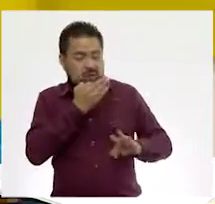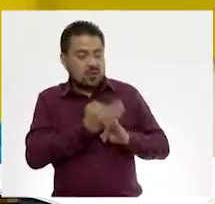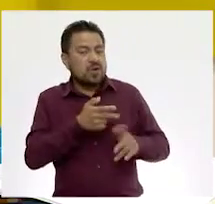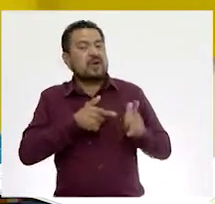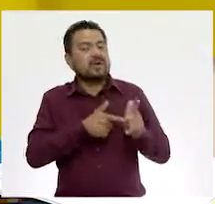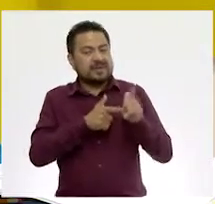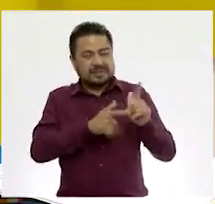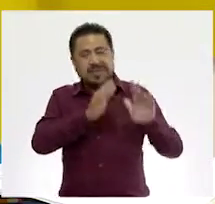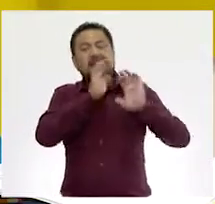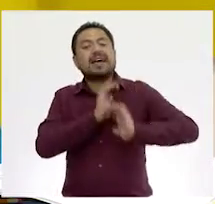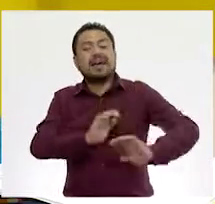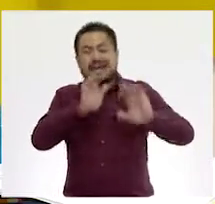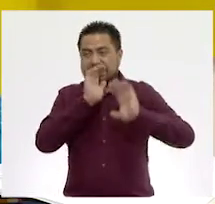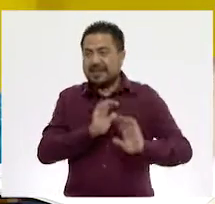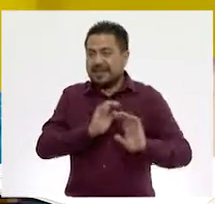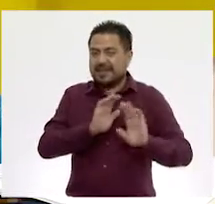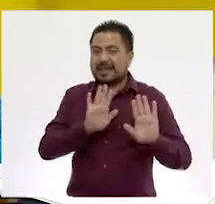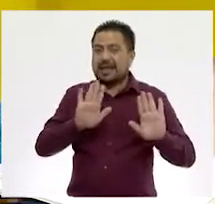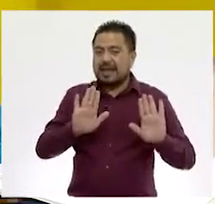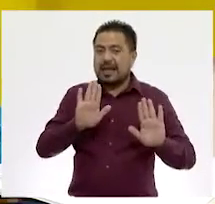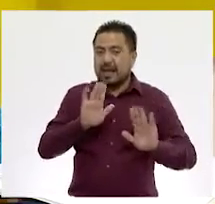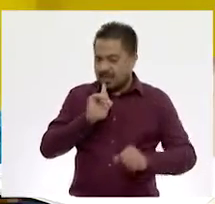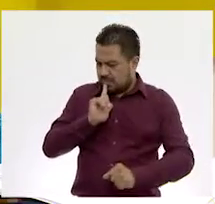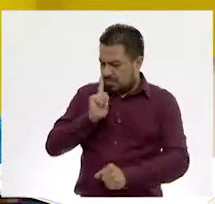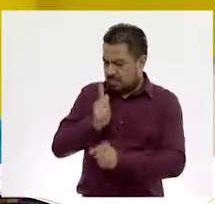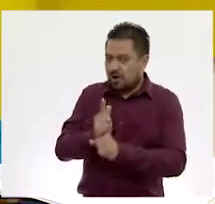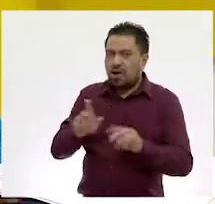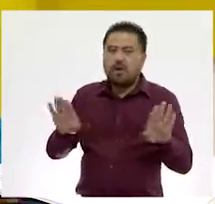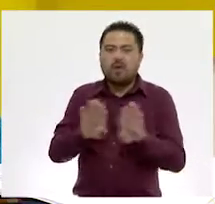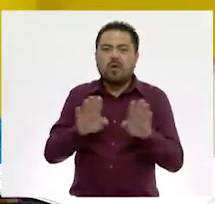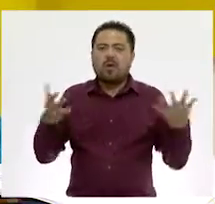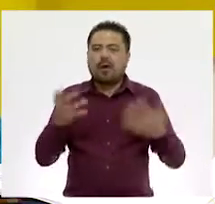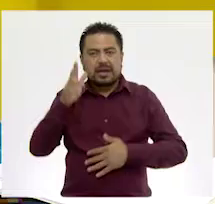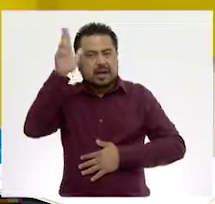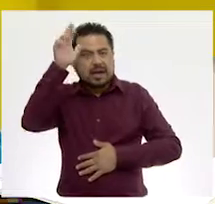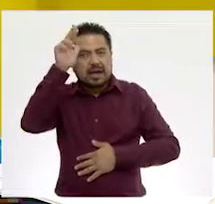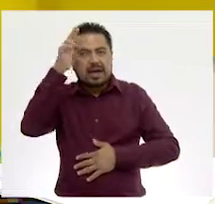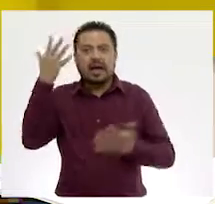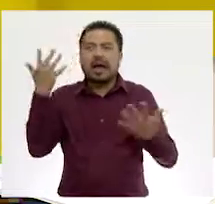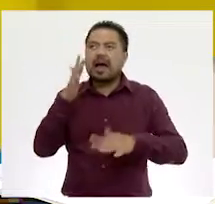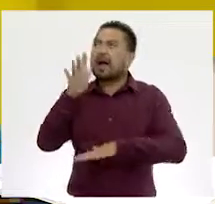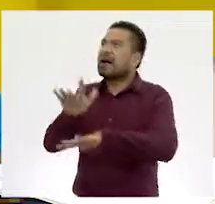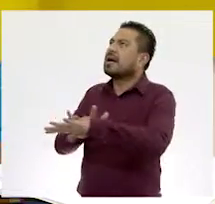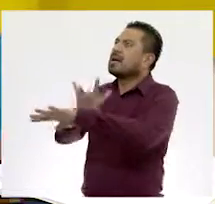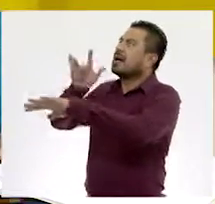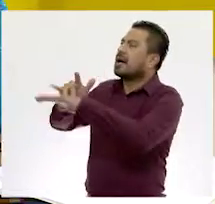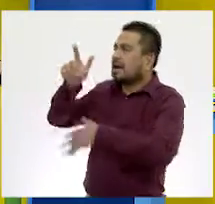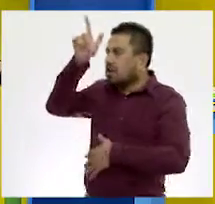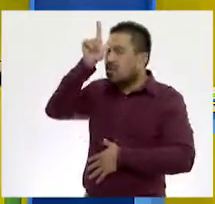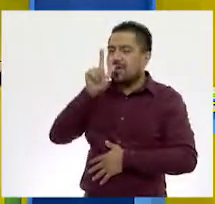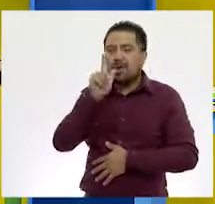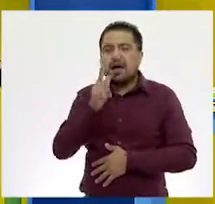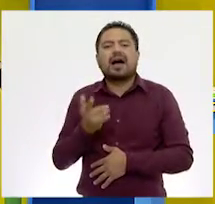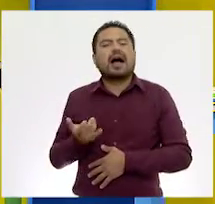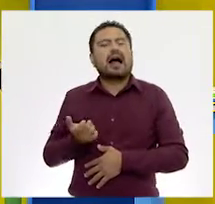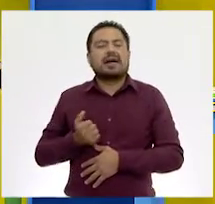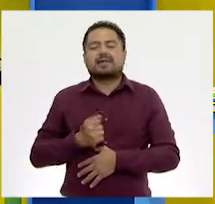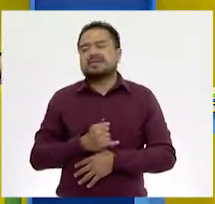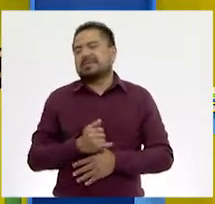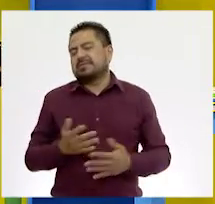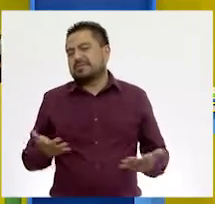seguir cantando. Ay, qué bueno. ¿Y descubrieron cómo le hizo el conejo para llegar a la luna? Pues así justamente,